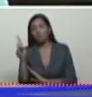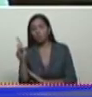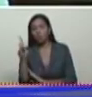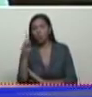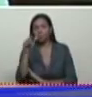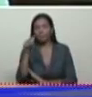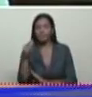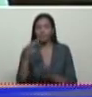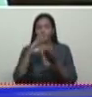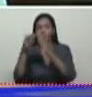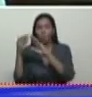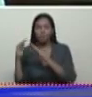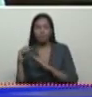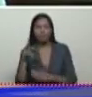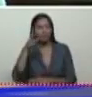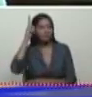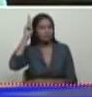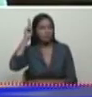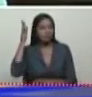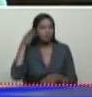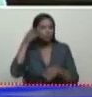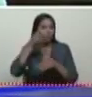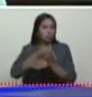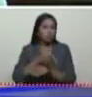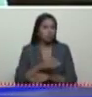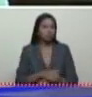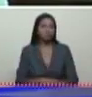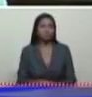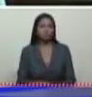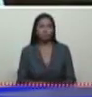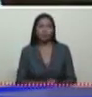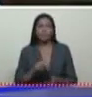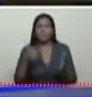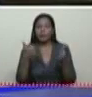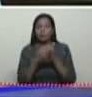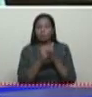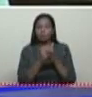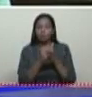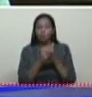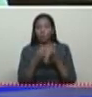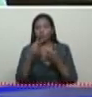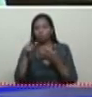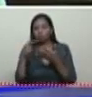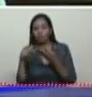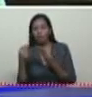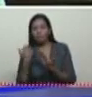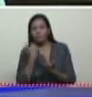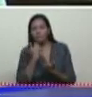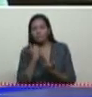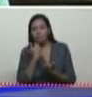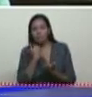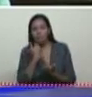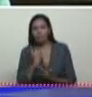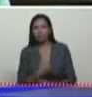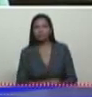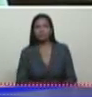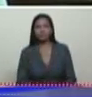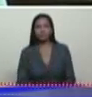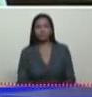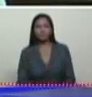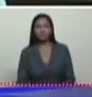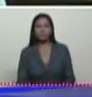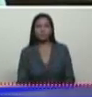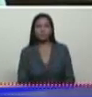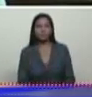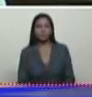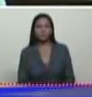231 comunidades indígenas. La vacunación contra la hepatitis B, ¿verdad?